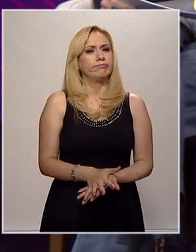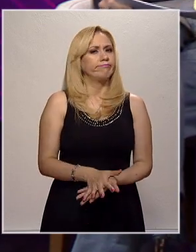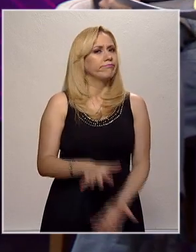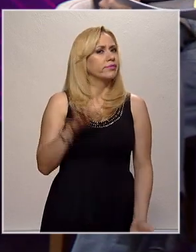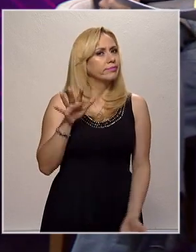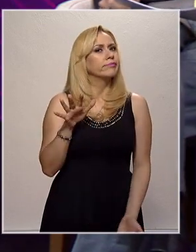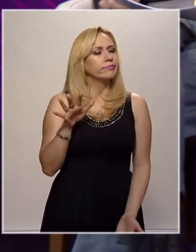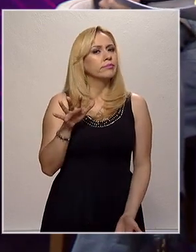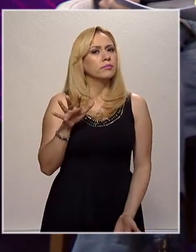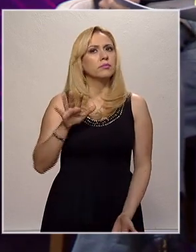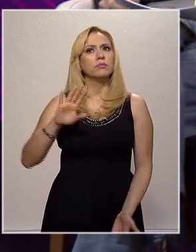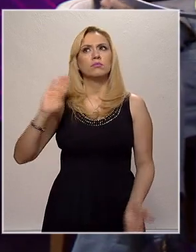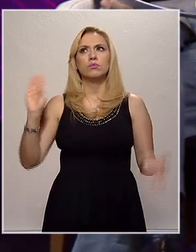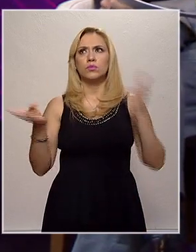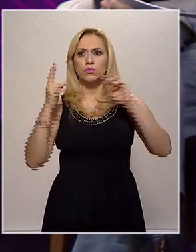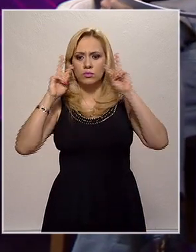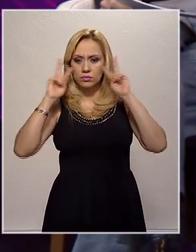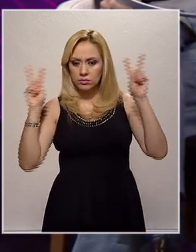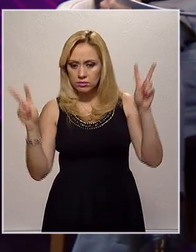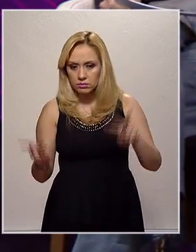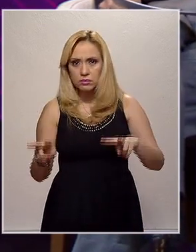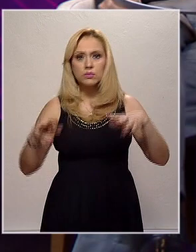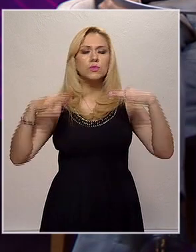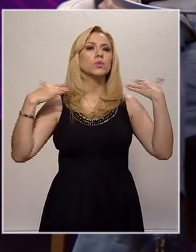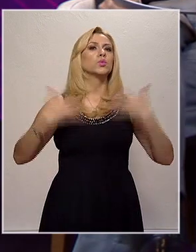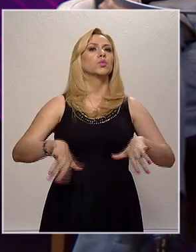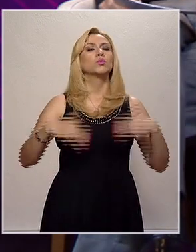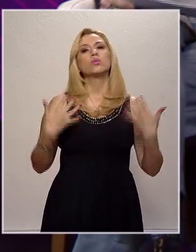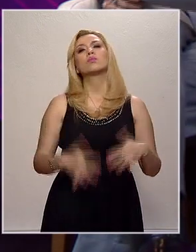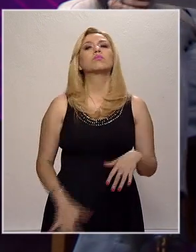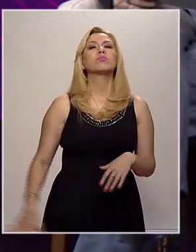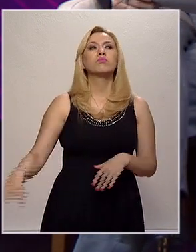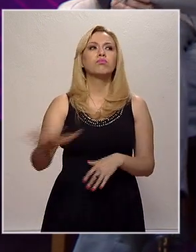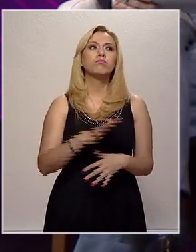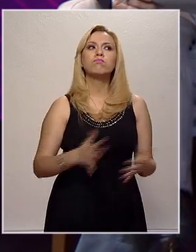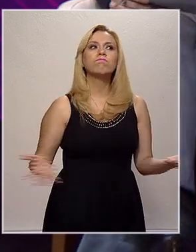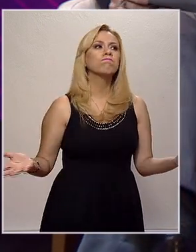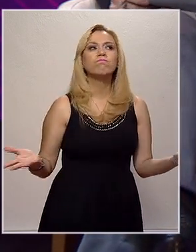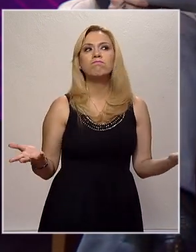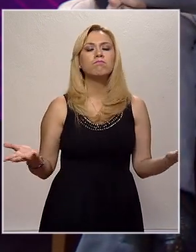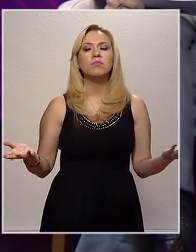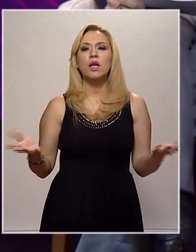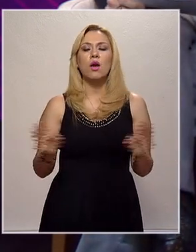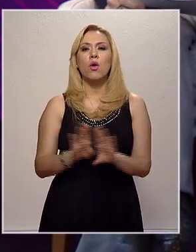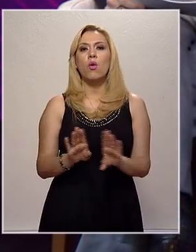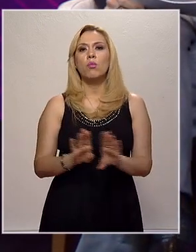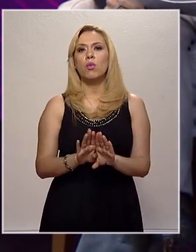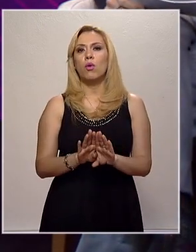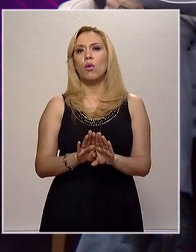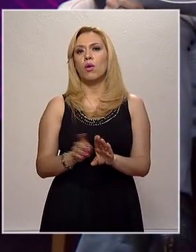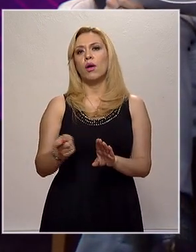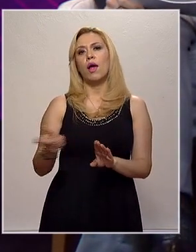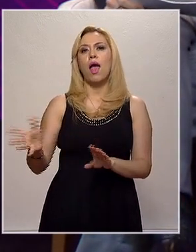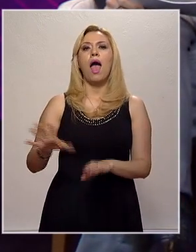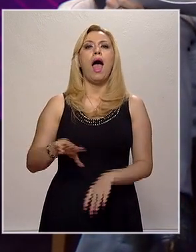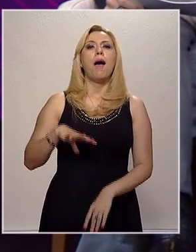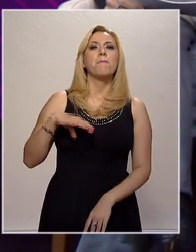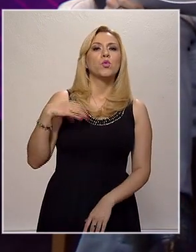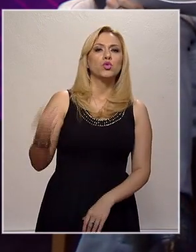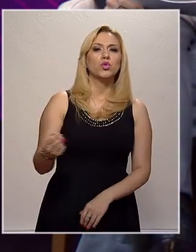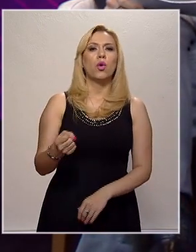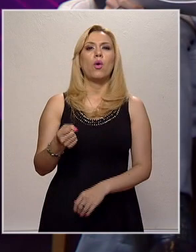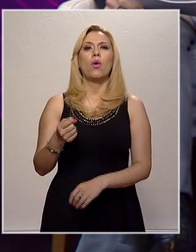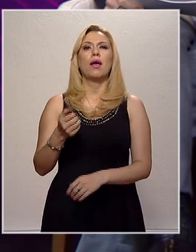controversia internacional, hay toda una corriente anglosajona que no le termina de llamar violencia obstétrica y le llaman abuso y